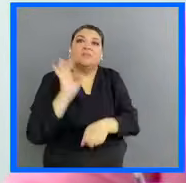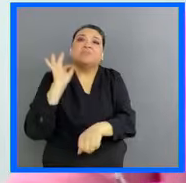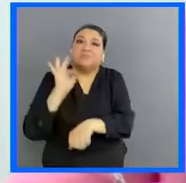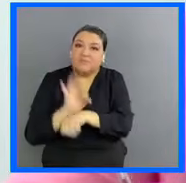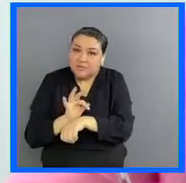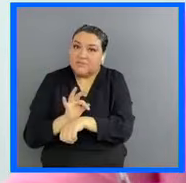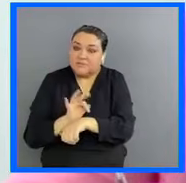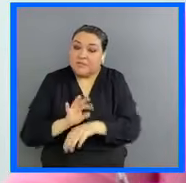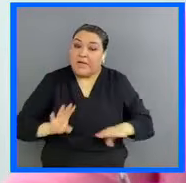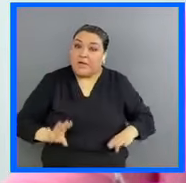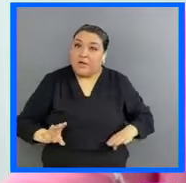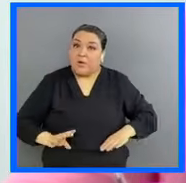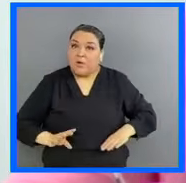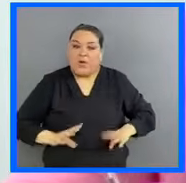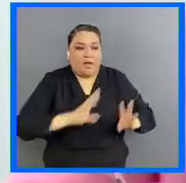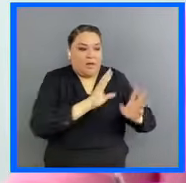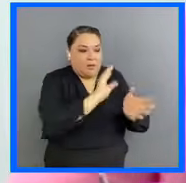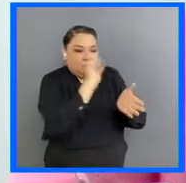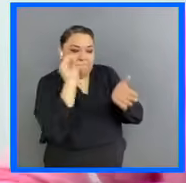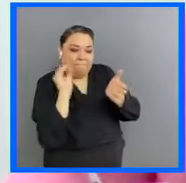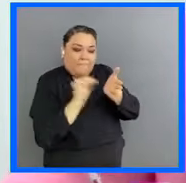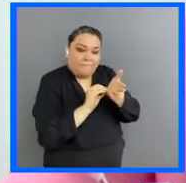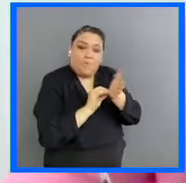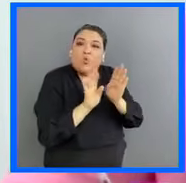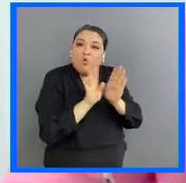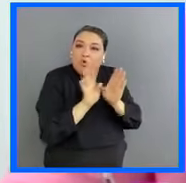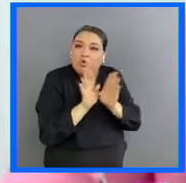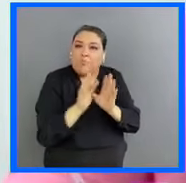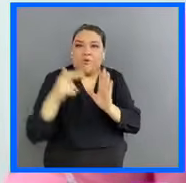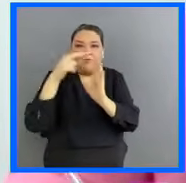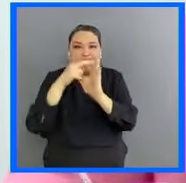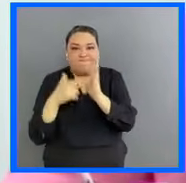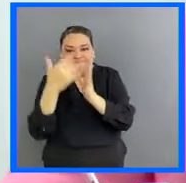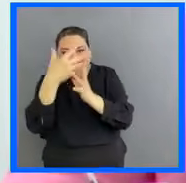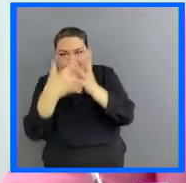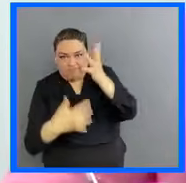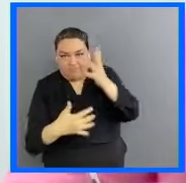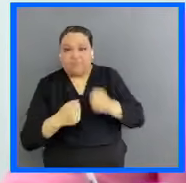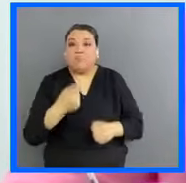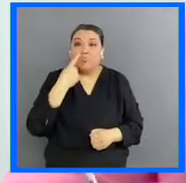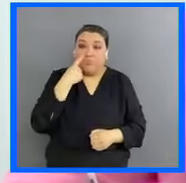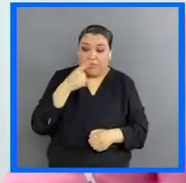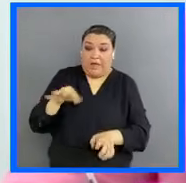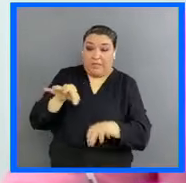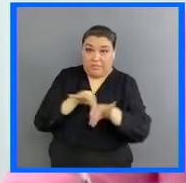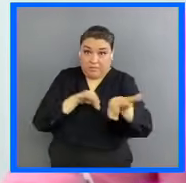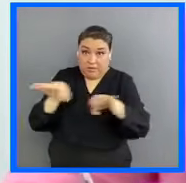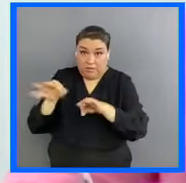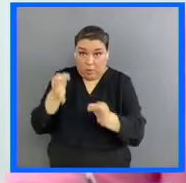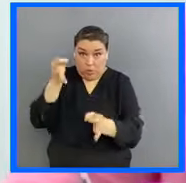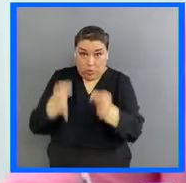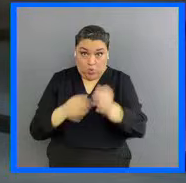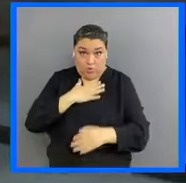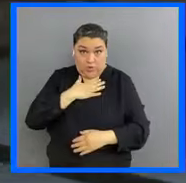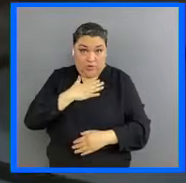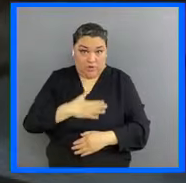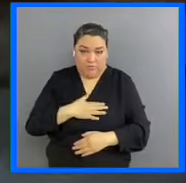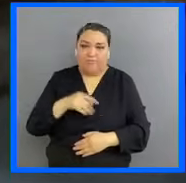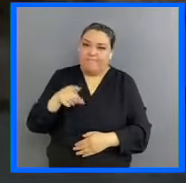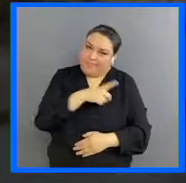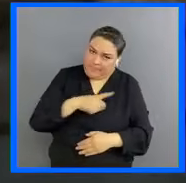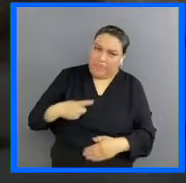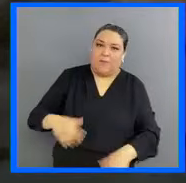tenemos que dotar de contenido a través de las distintas reglas. Afirmó que la justicia laboral debe asegurar la equidad, protección de